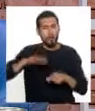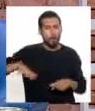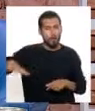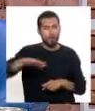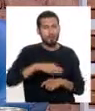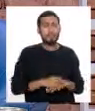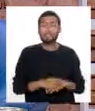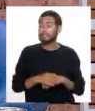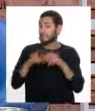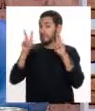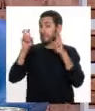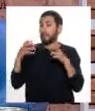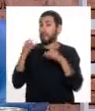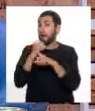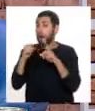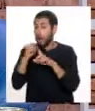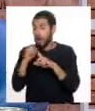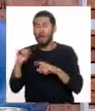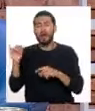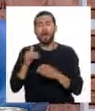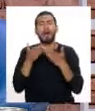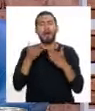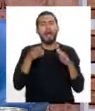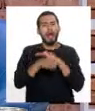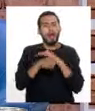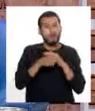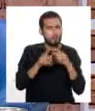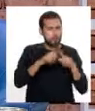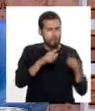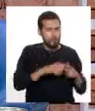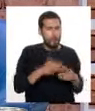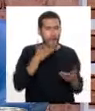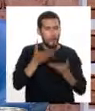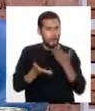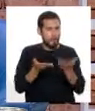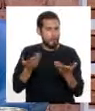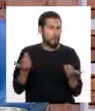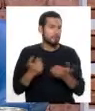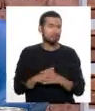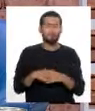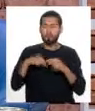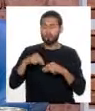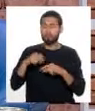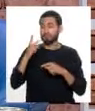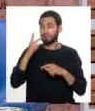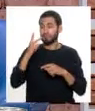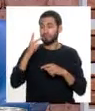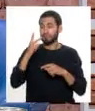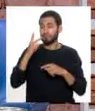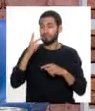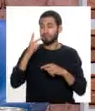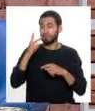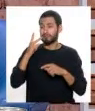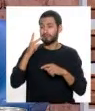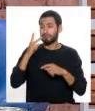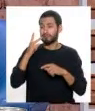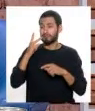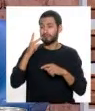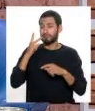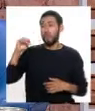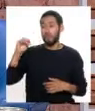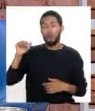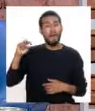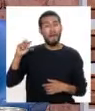en el tema social y ayuda a acceder a algunos beneficios, como es acá en Huánuco, en esta microcuenca de Mancaposo.